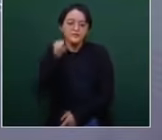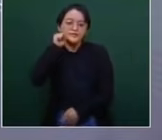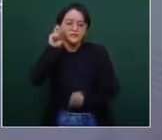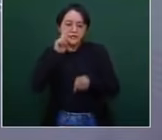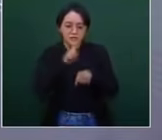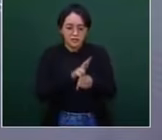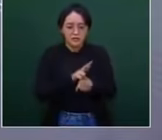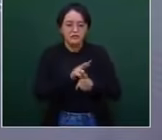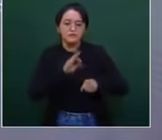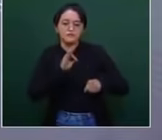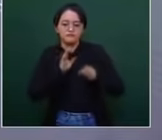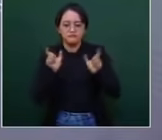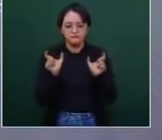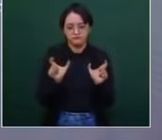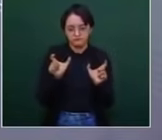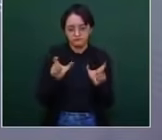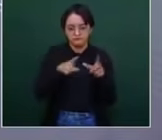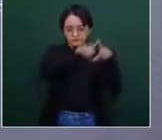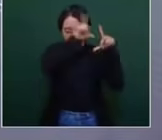autoridades